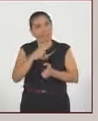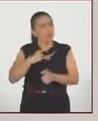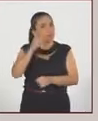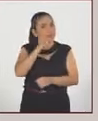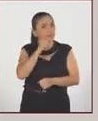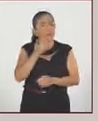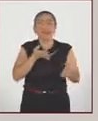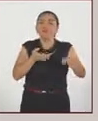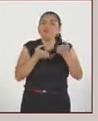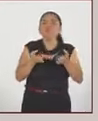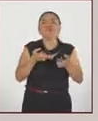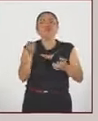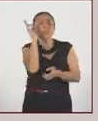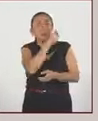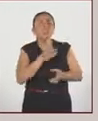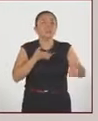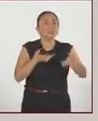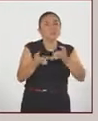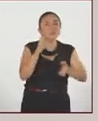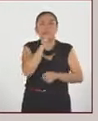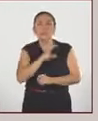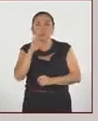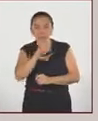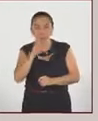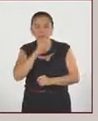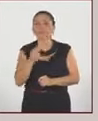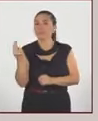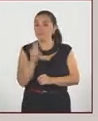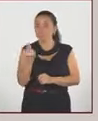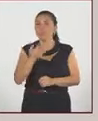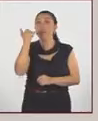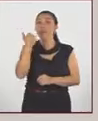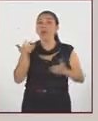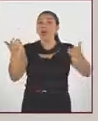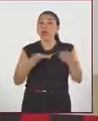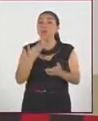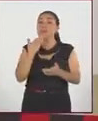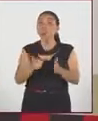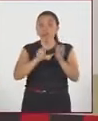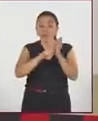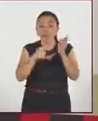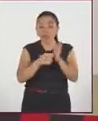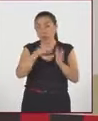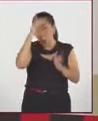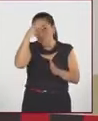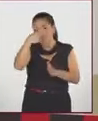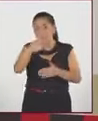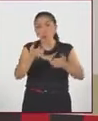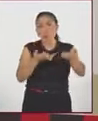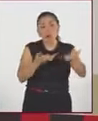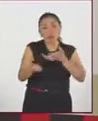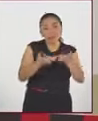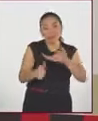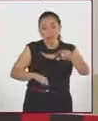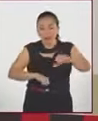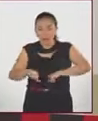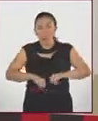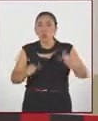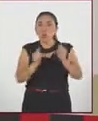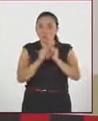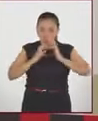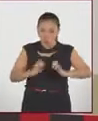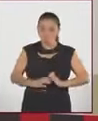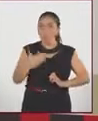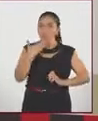es indispensable. Y la técnica correcta de cualquiera de las actividades que vaya a hacer y tener una biomecánica apropiada es